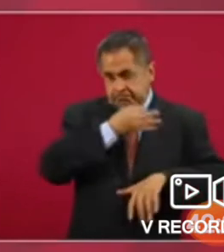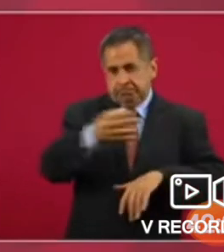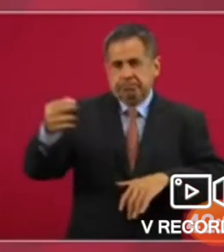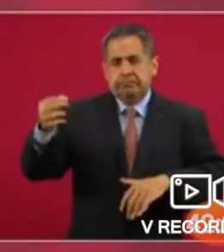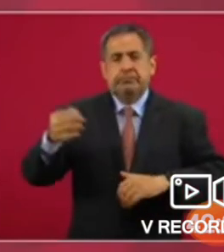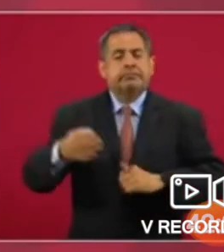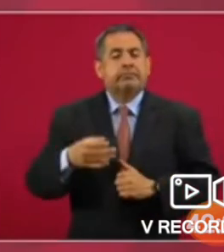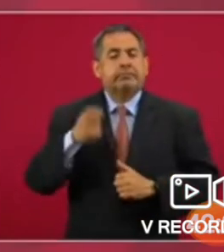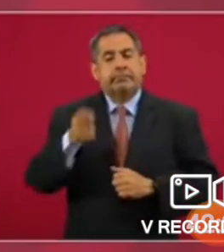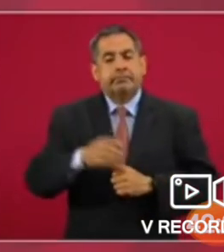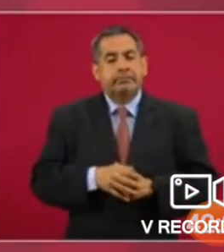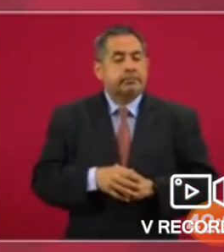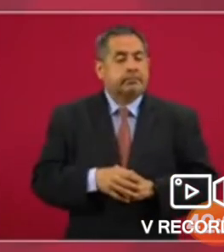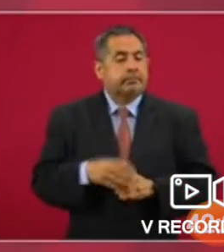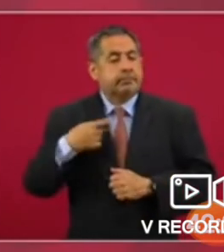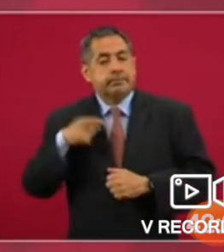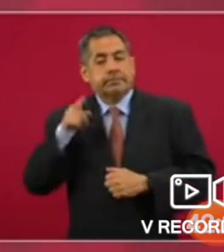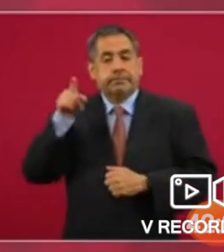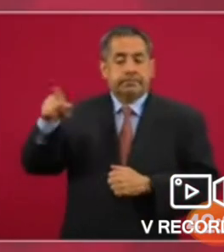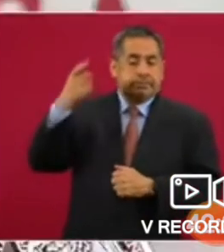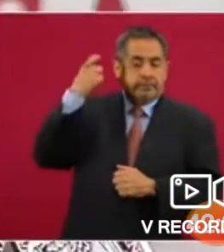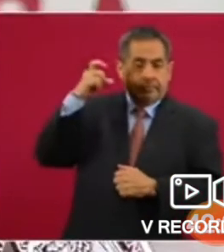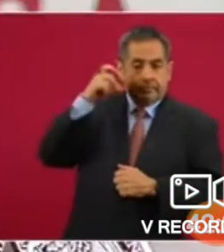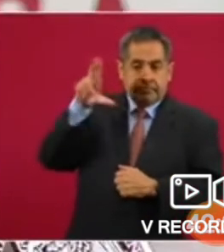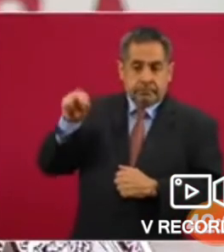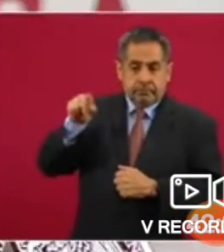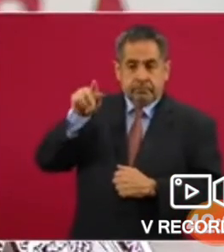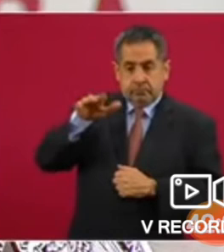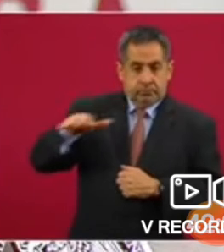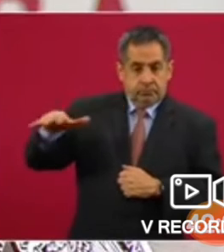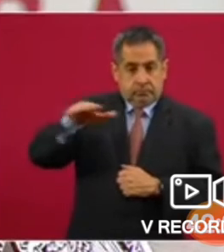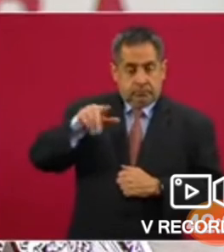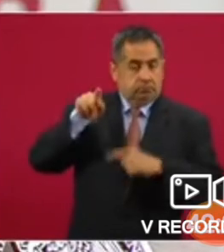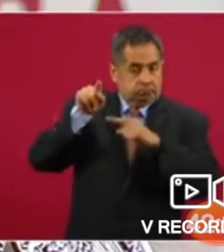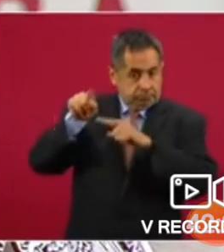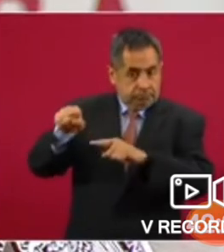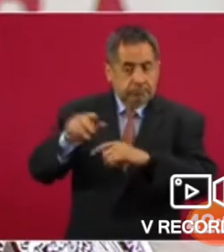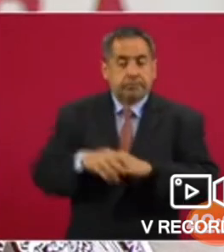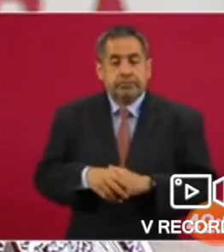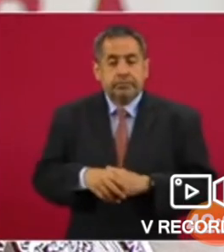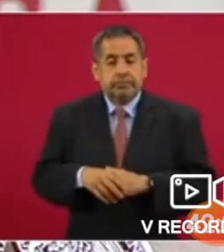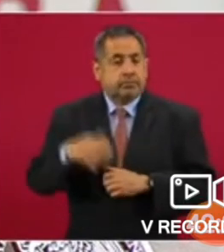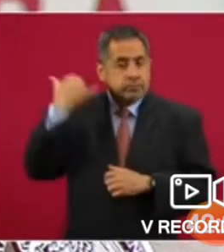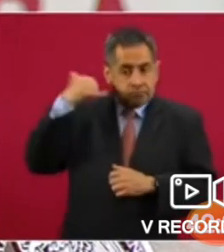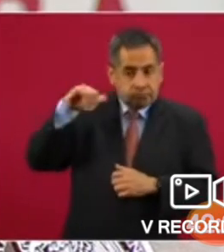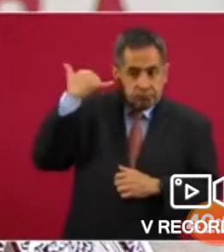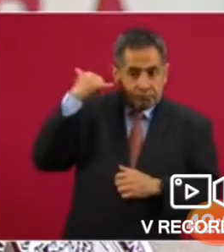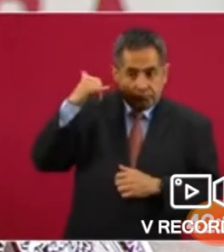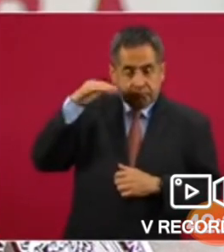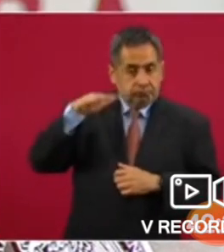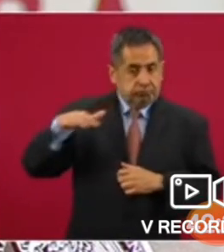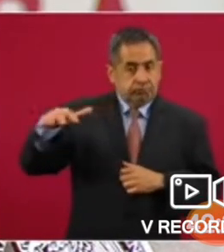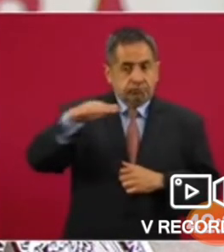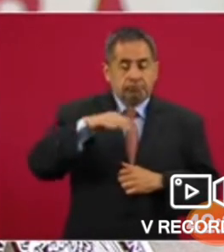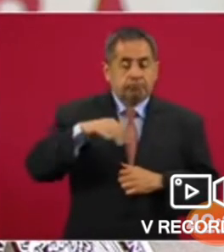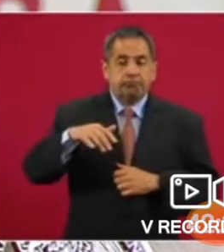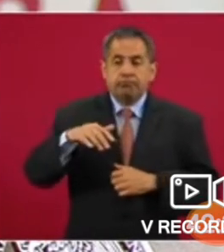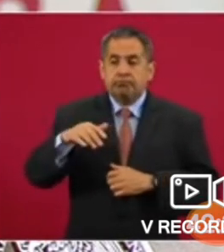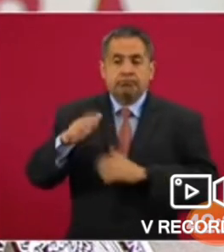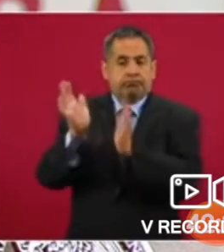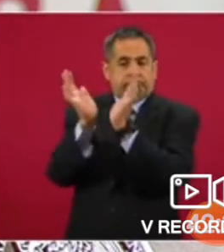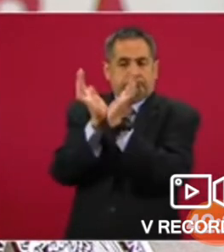a la gente de Quintana Roo, al pueblo de Quintana Roo, de Yucatán, de la